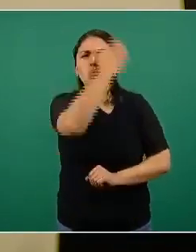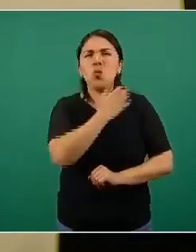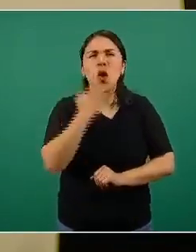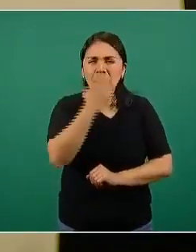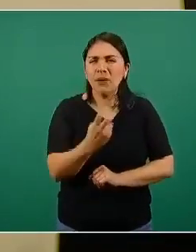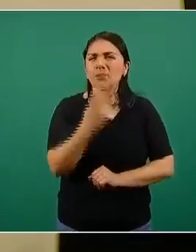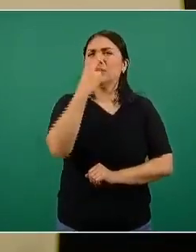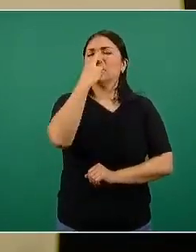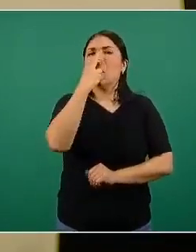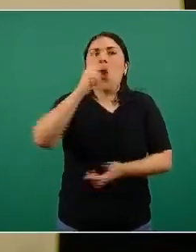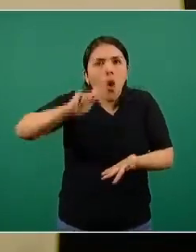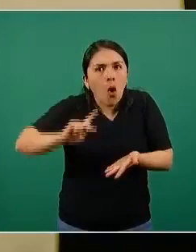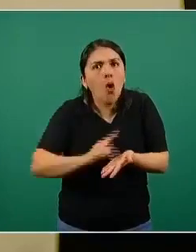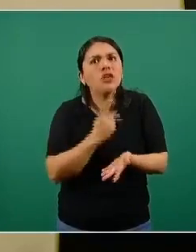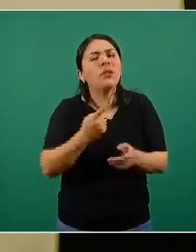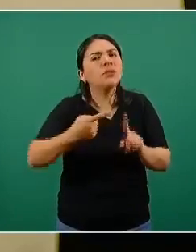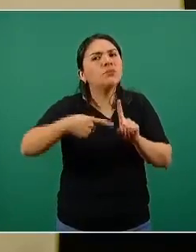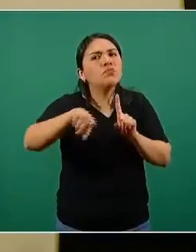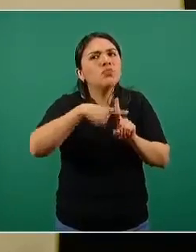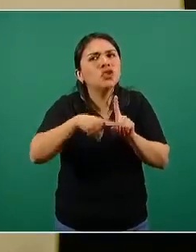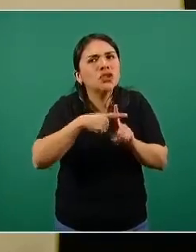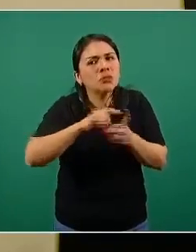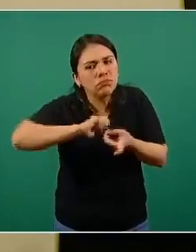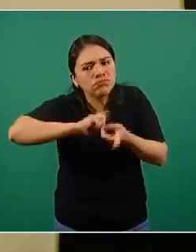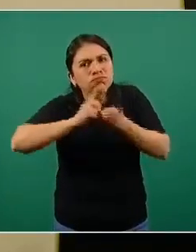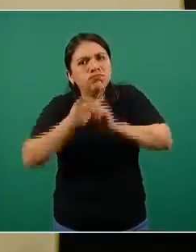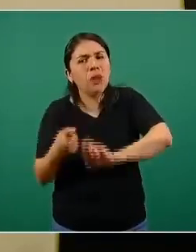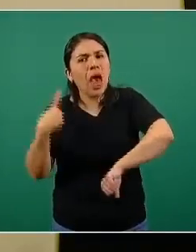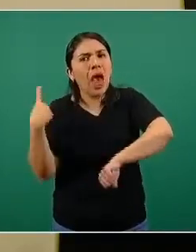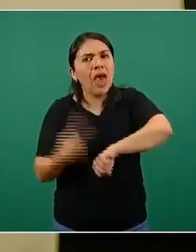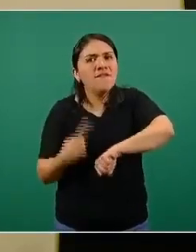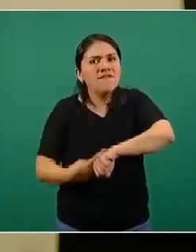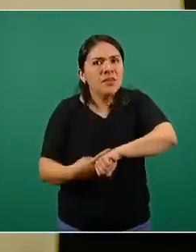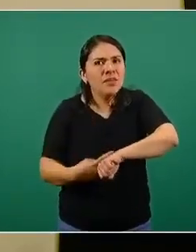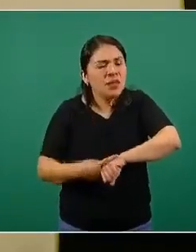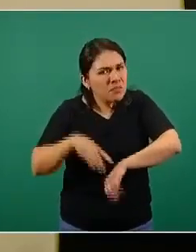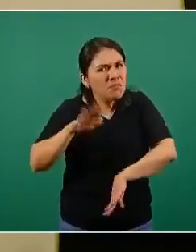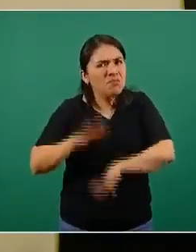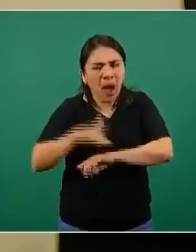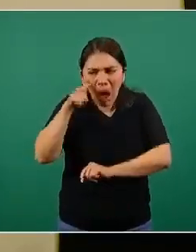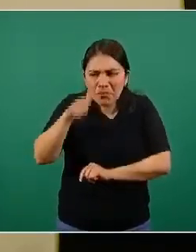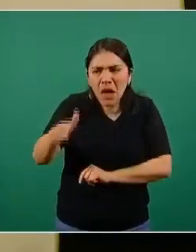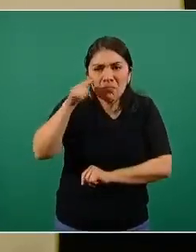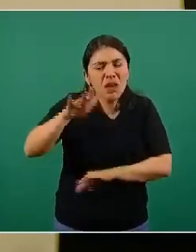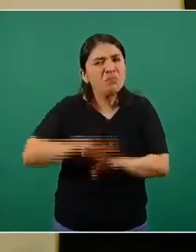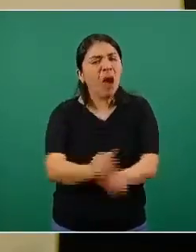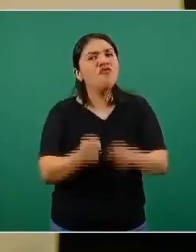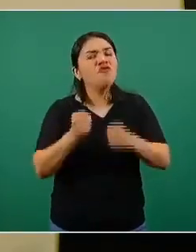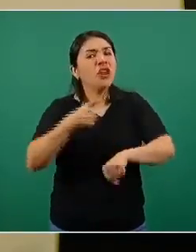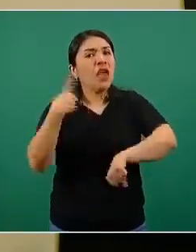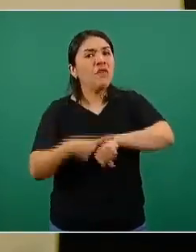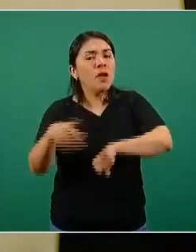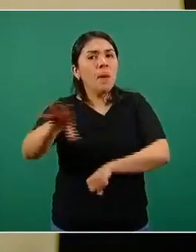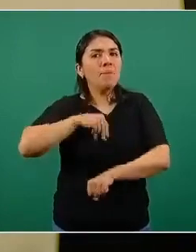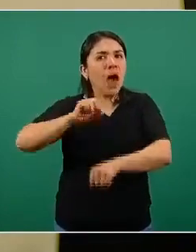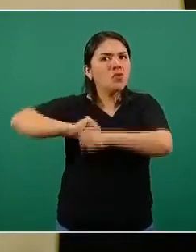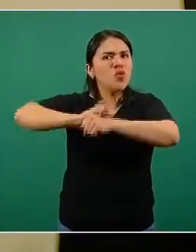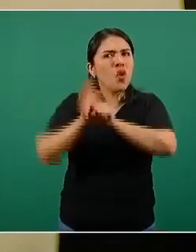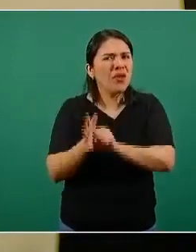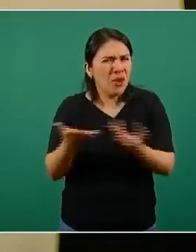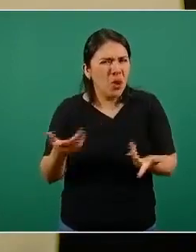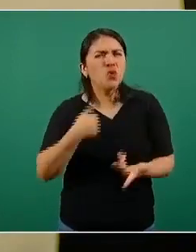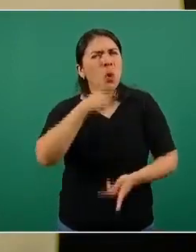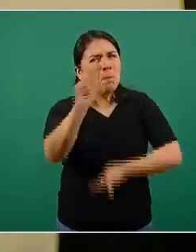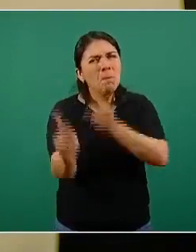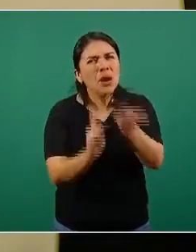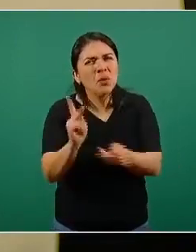a salir positivos y vuelven a desarrollar la enfermedad, incluso pues de una forma más fuerte, más aguda la enfermedad, se puede decir así. Es